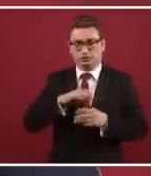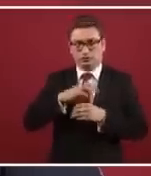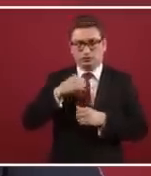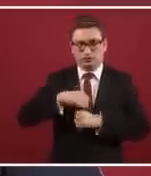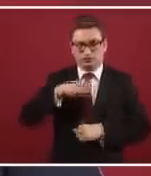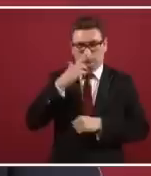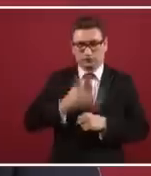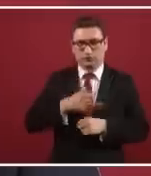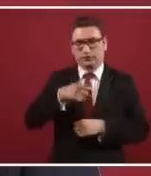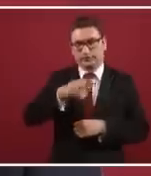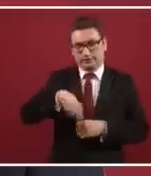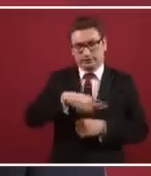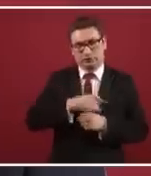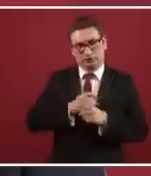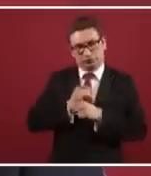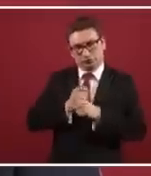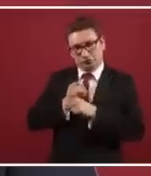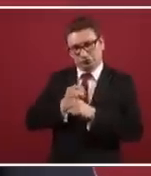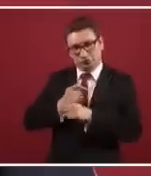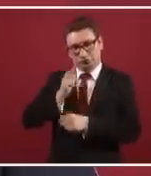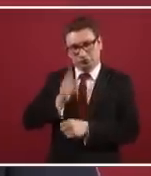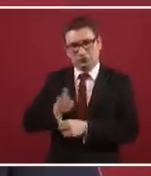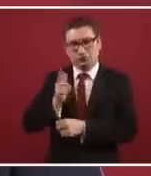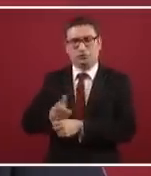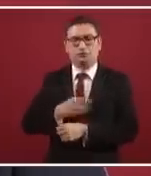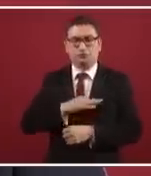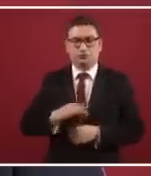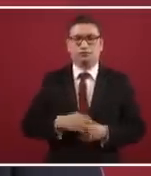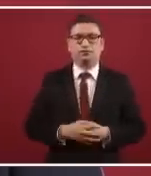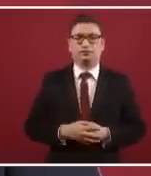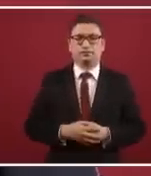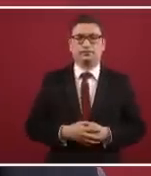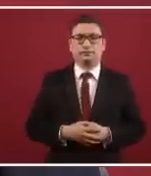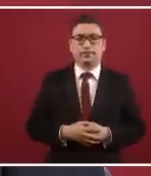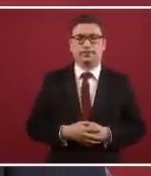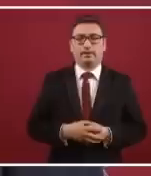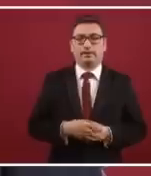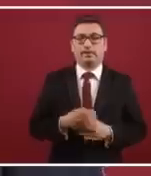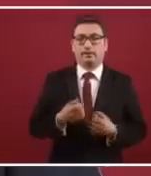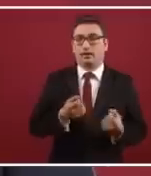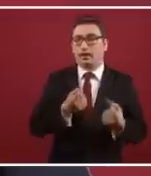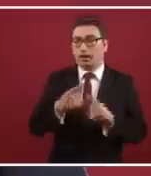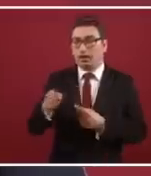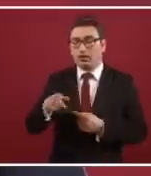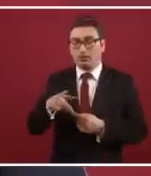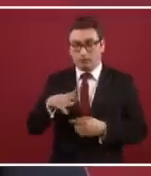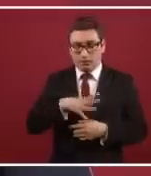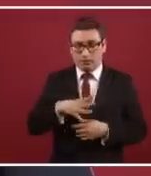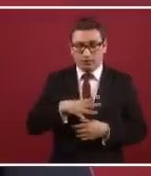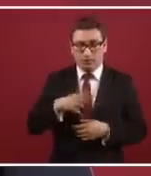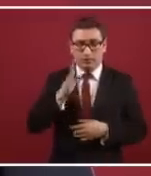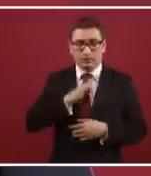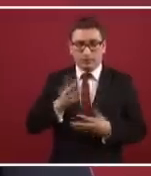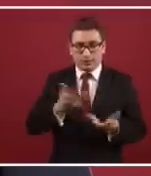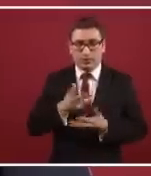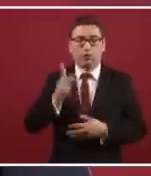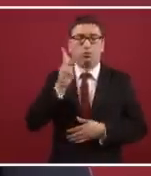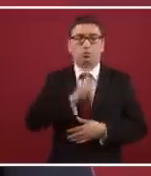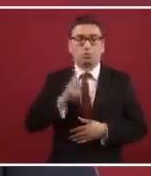que atiende estos asuntos. De modo que si hay elementos y hay